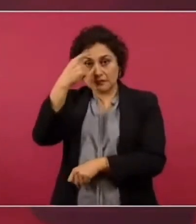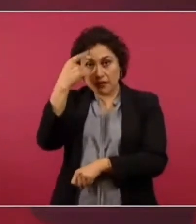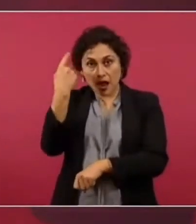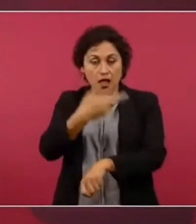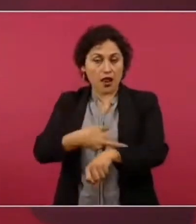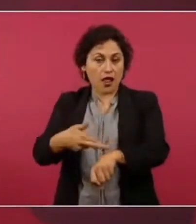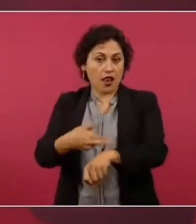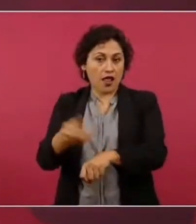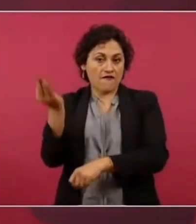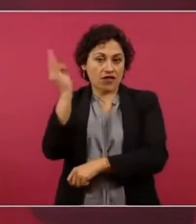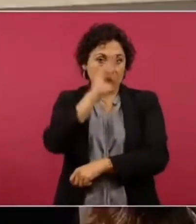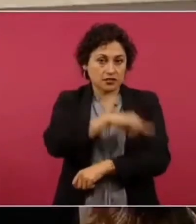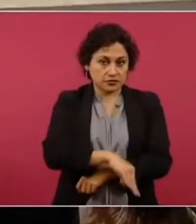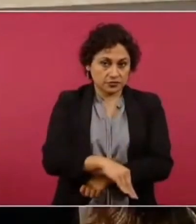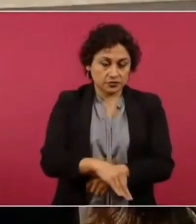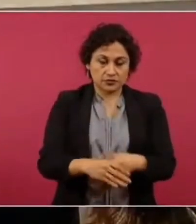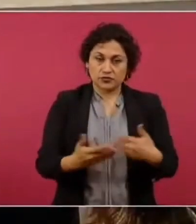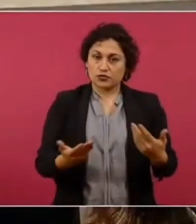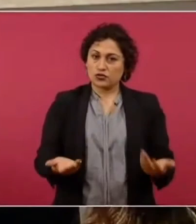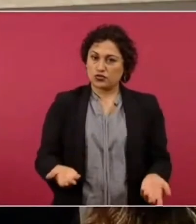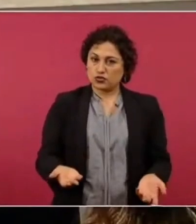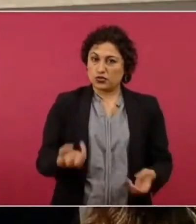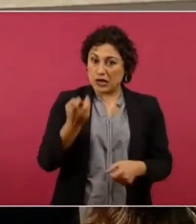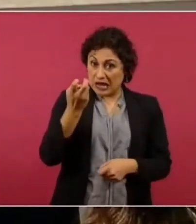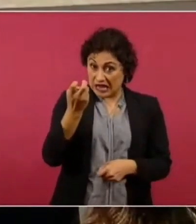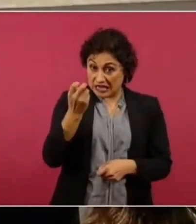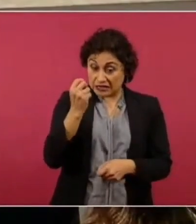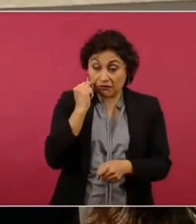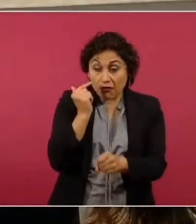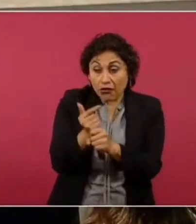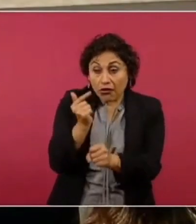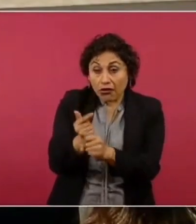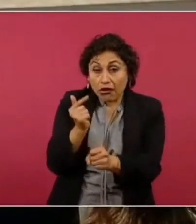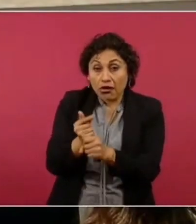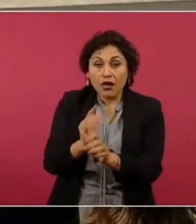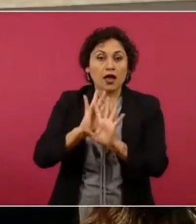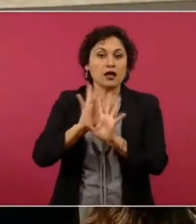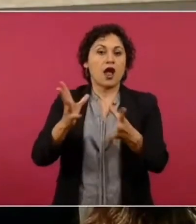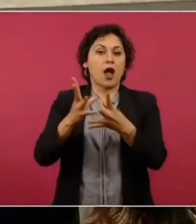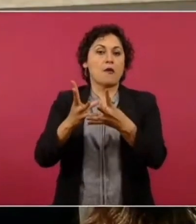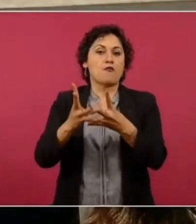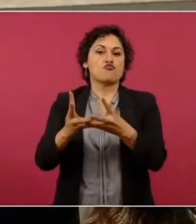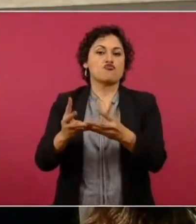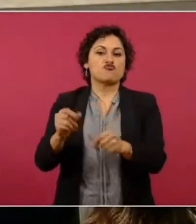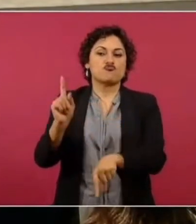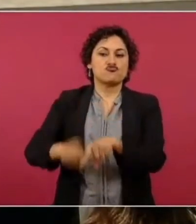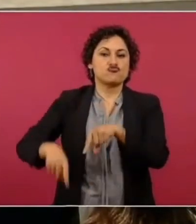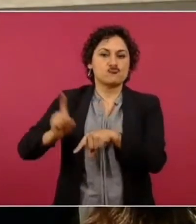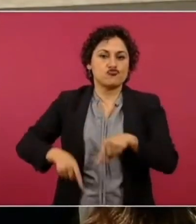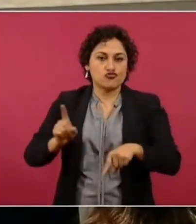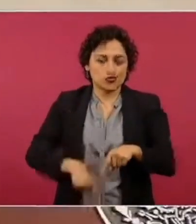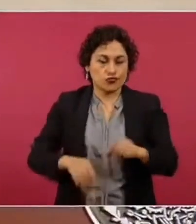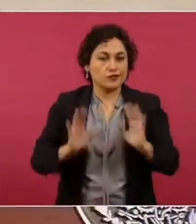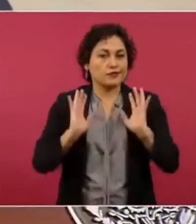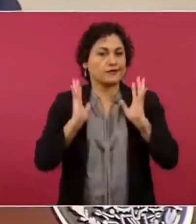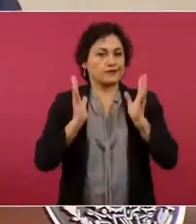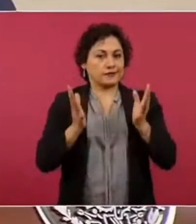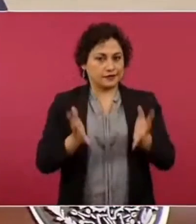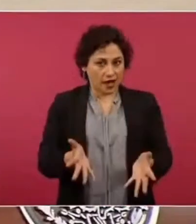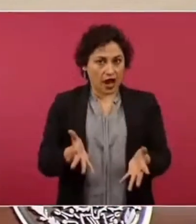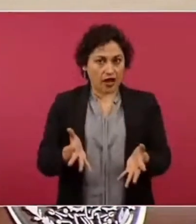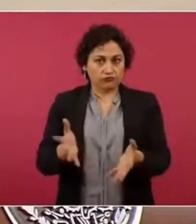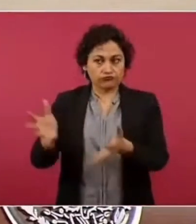Todo esto se ha resuelto y se ha